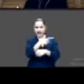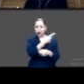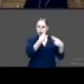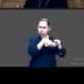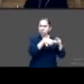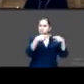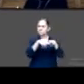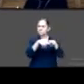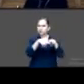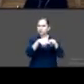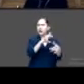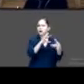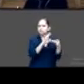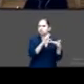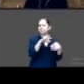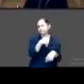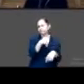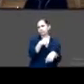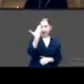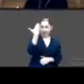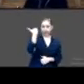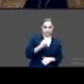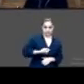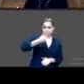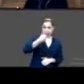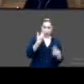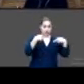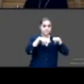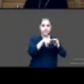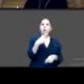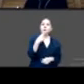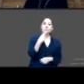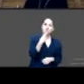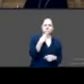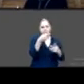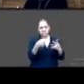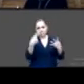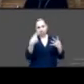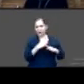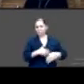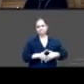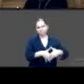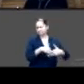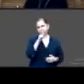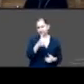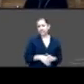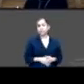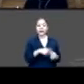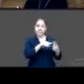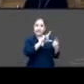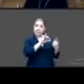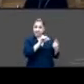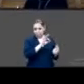declaró no haber usado un método anticonceptivo durante su primera relación sexual. Lila puede ser tu hija, tu hermana o la historia de